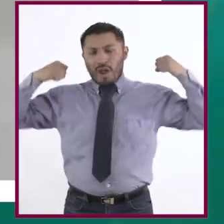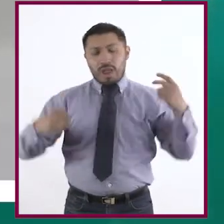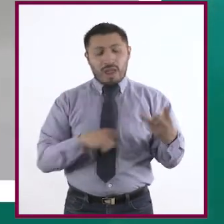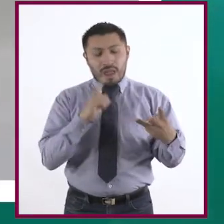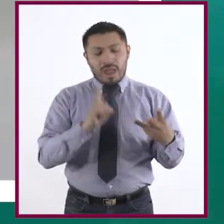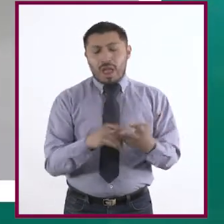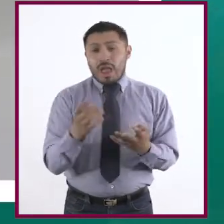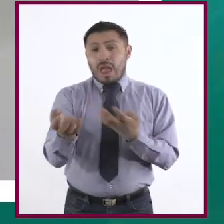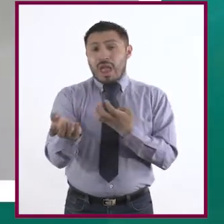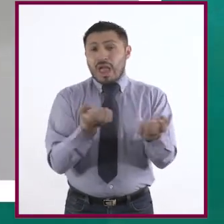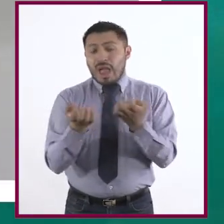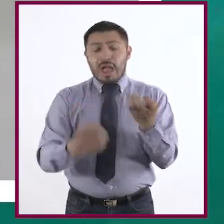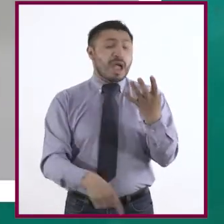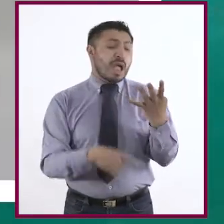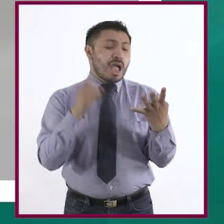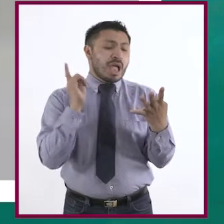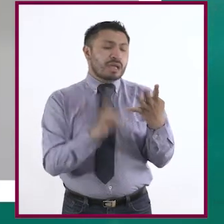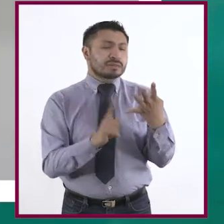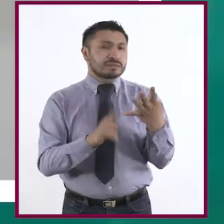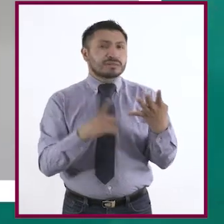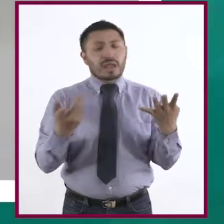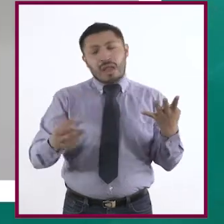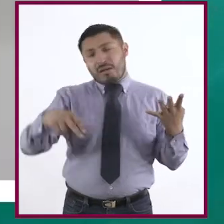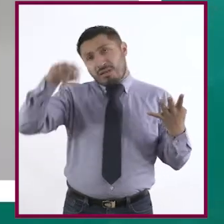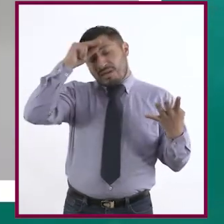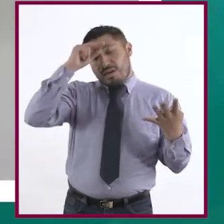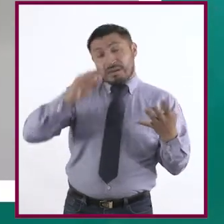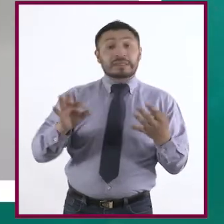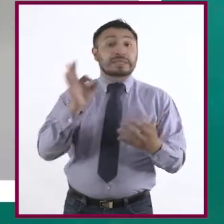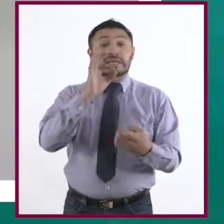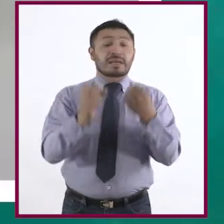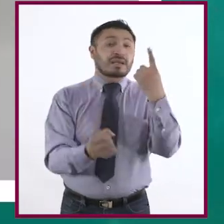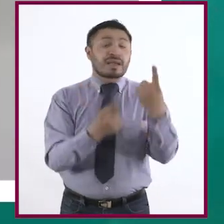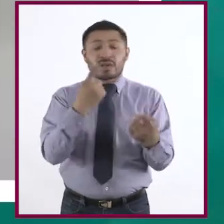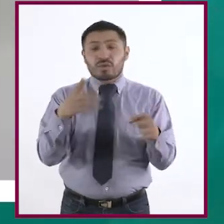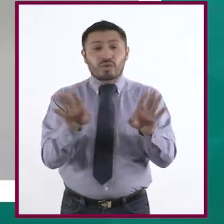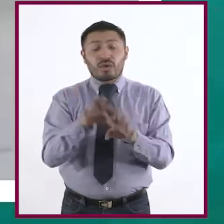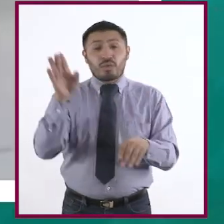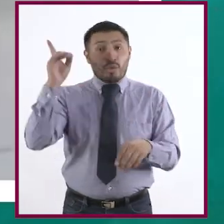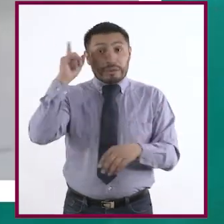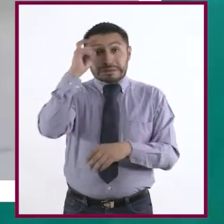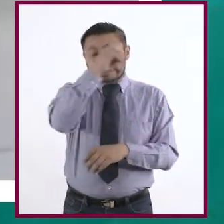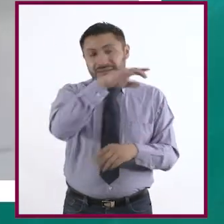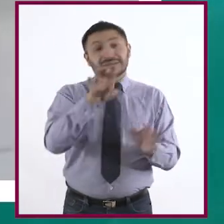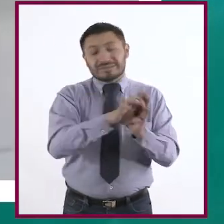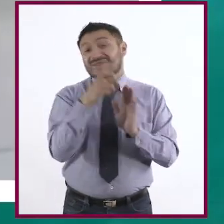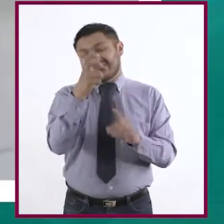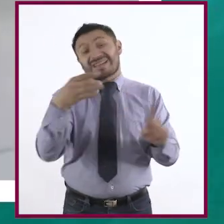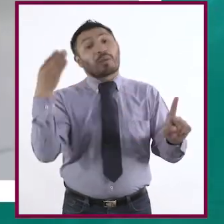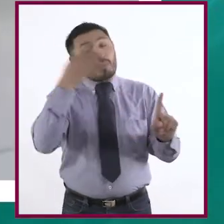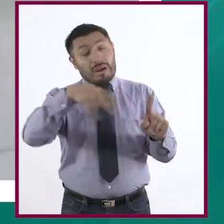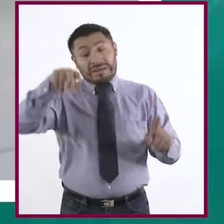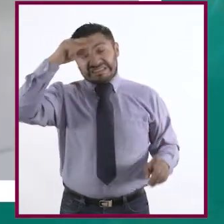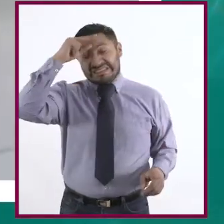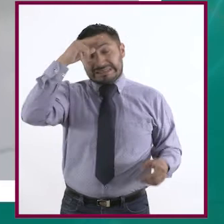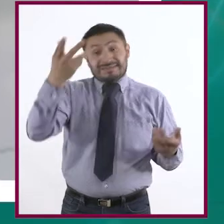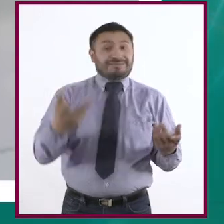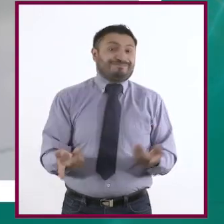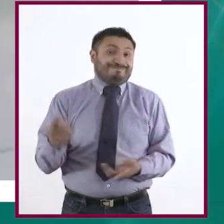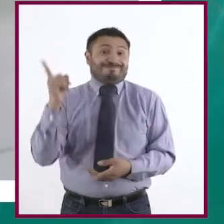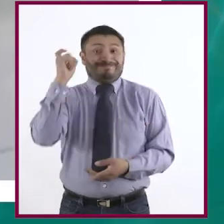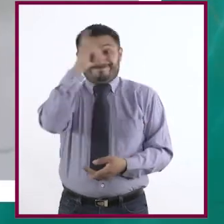y habrá otros un poco más complicados, ¿no? Como la inteligencia. Por eugenesia negativa podemos